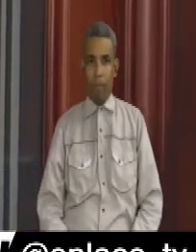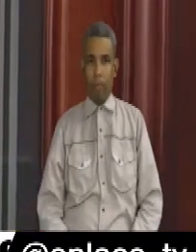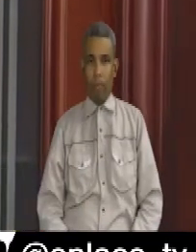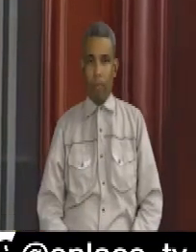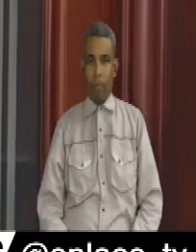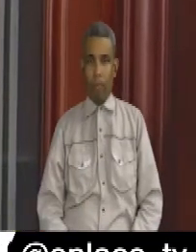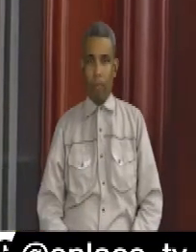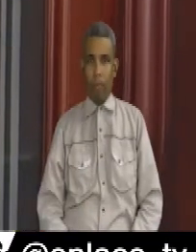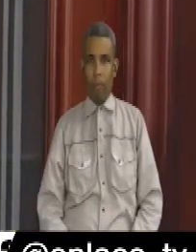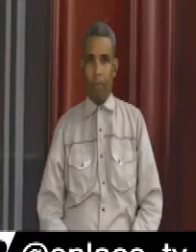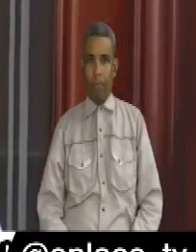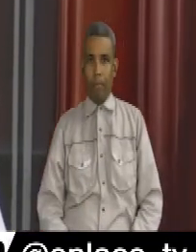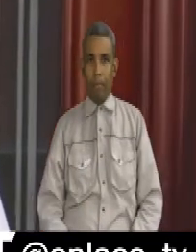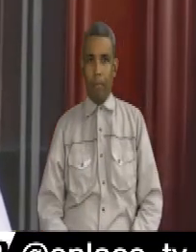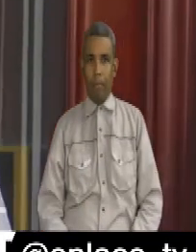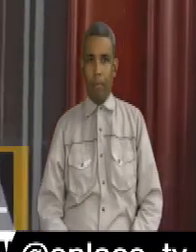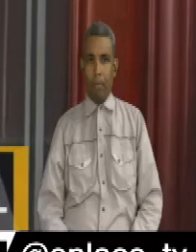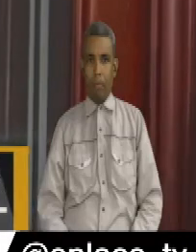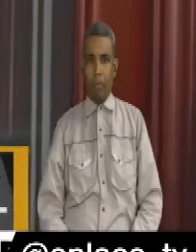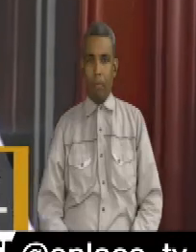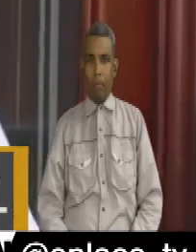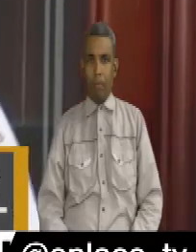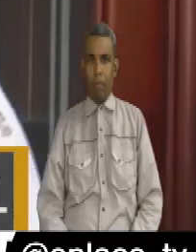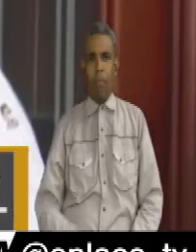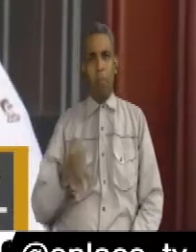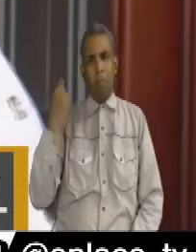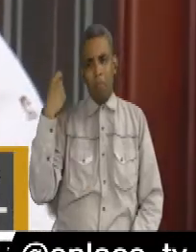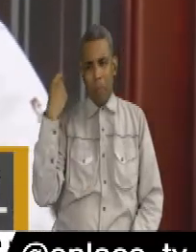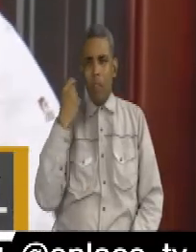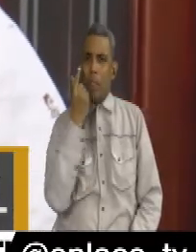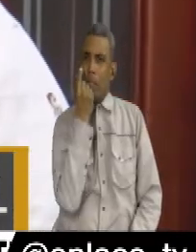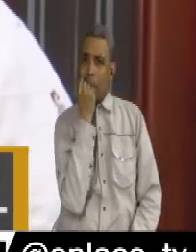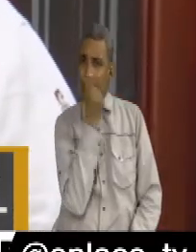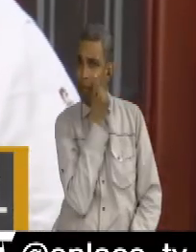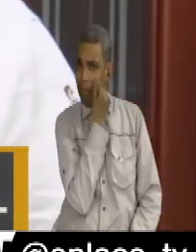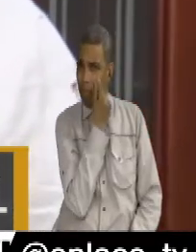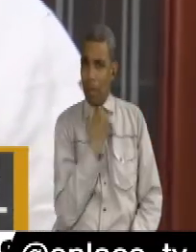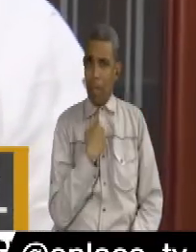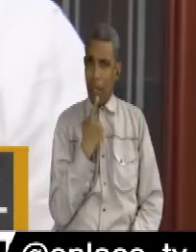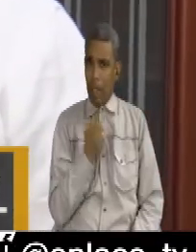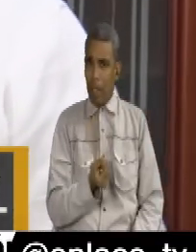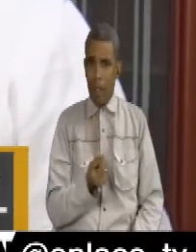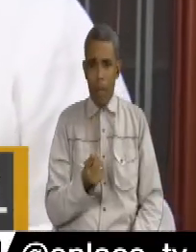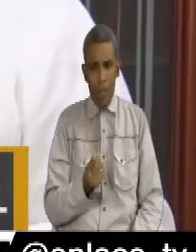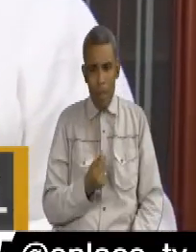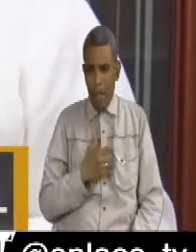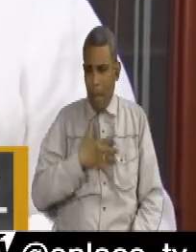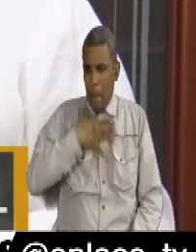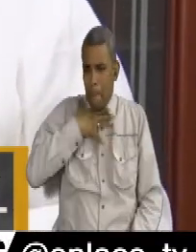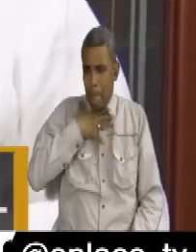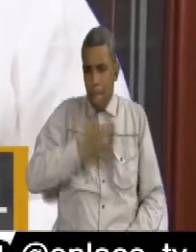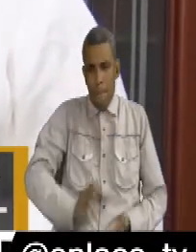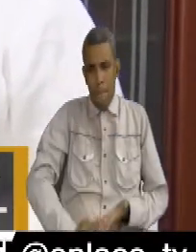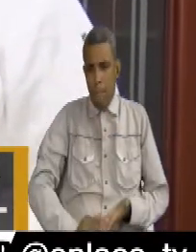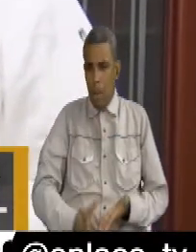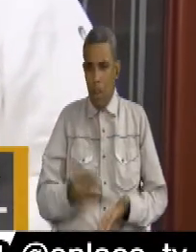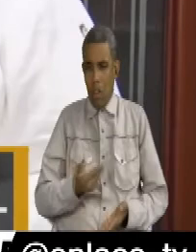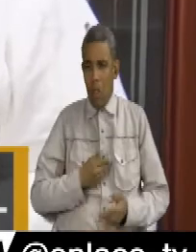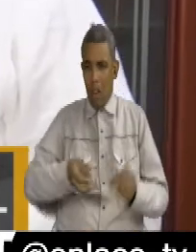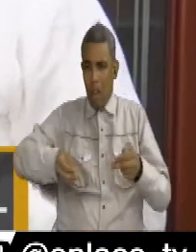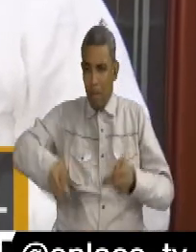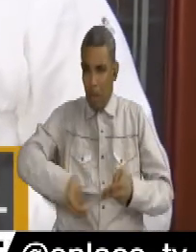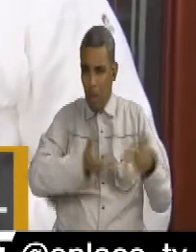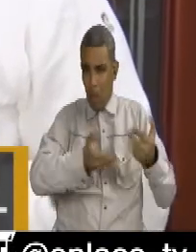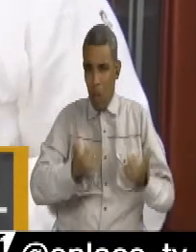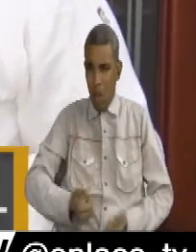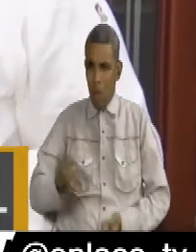hecho el presidente de la República, Juan Manuel Santos, de que no hay recursos, no hay más recursos para la educación en Colombia, de inmediato abordamos a la presidenta de